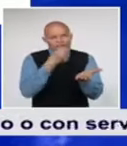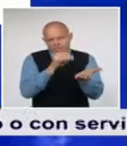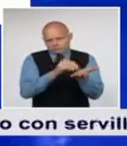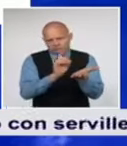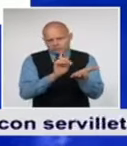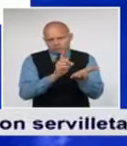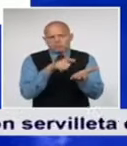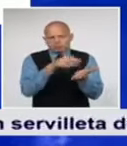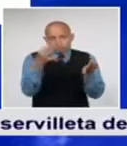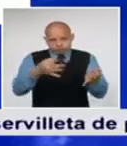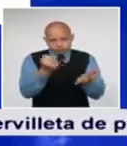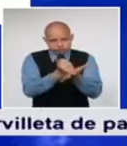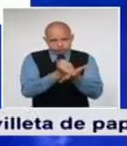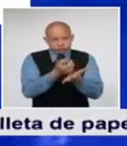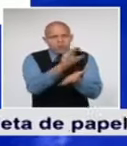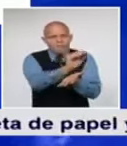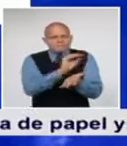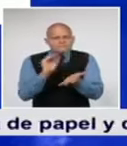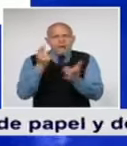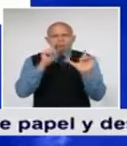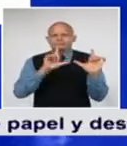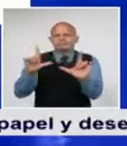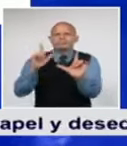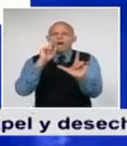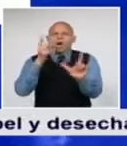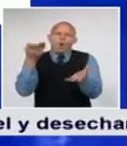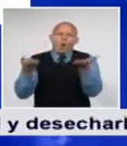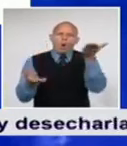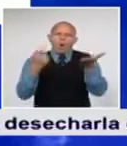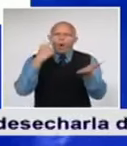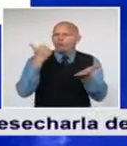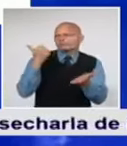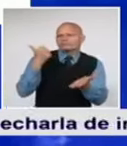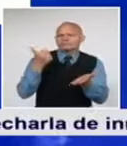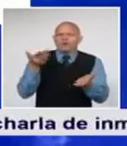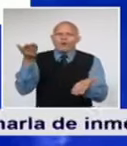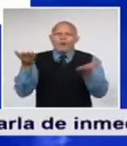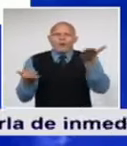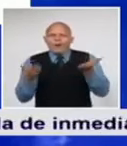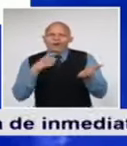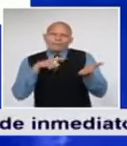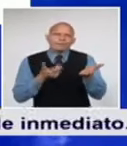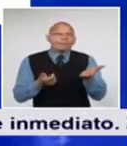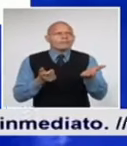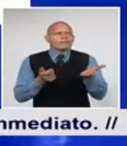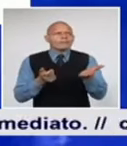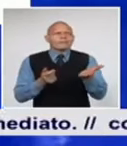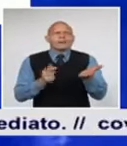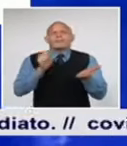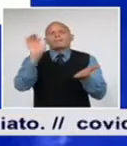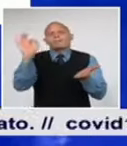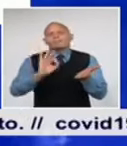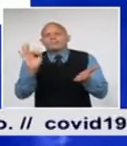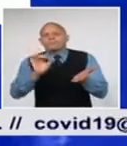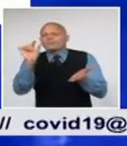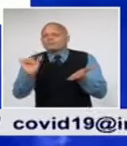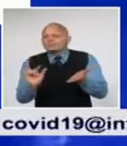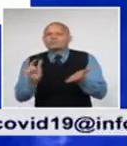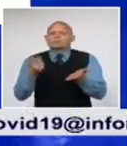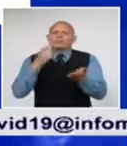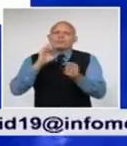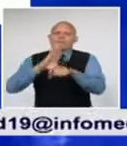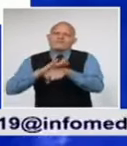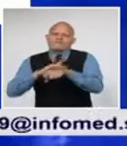donde compara en tasas por millón de casos, por millón de fallecidos, los países con